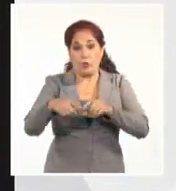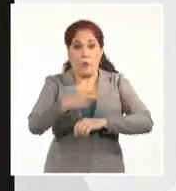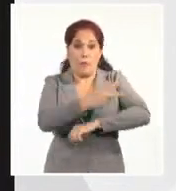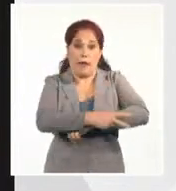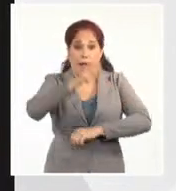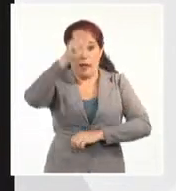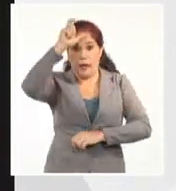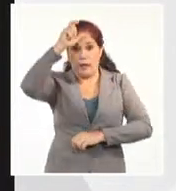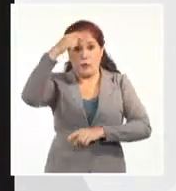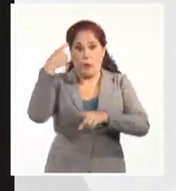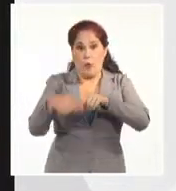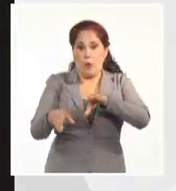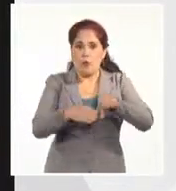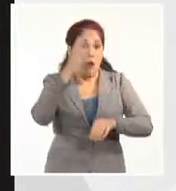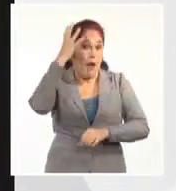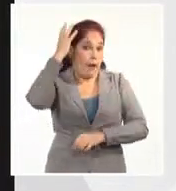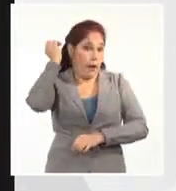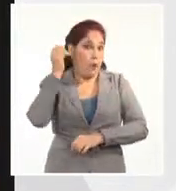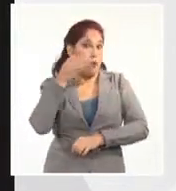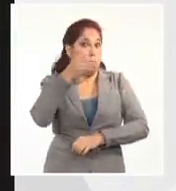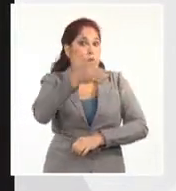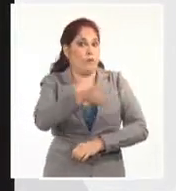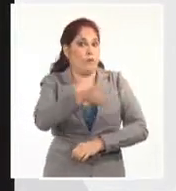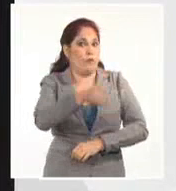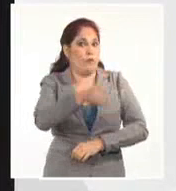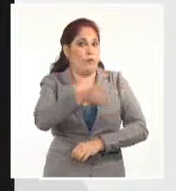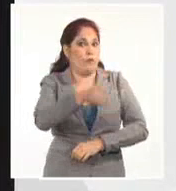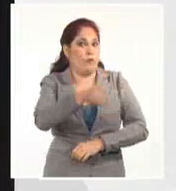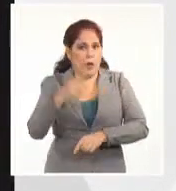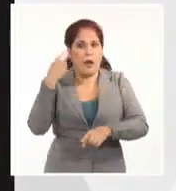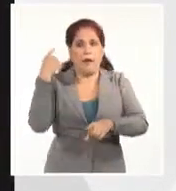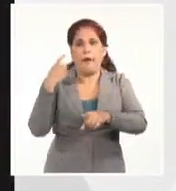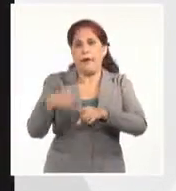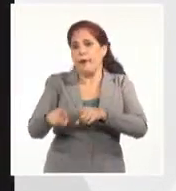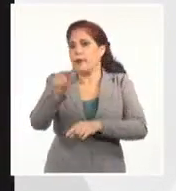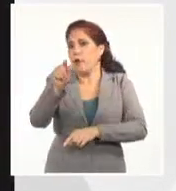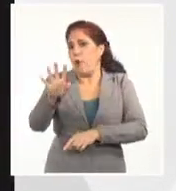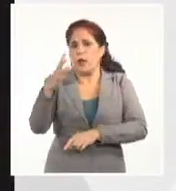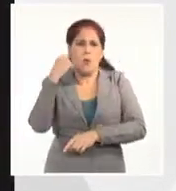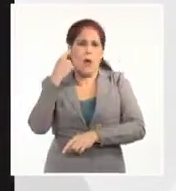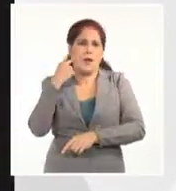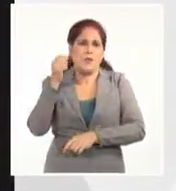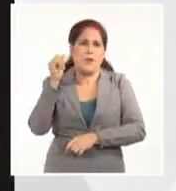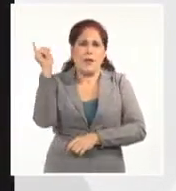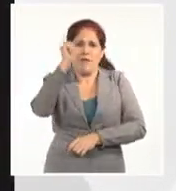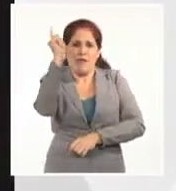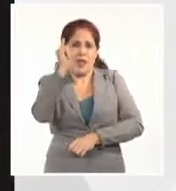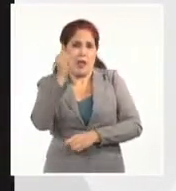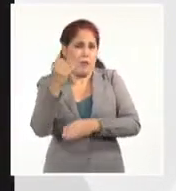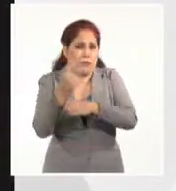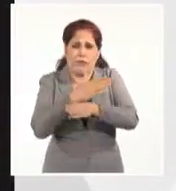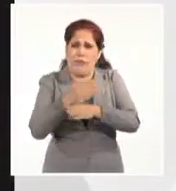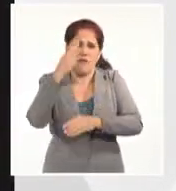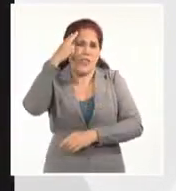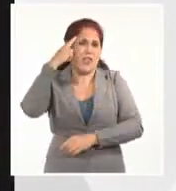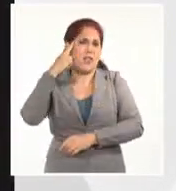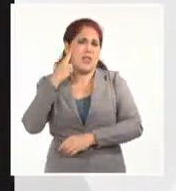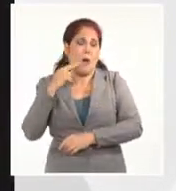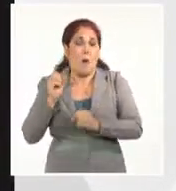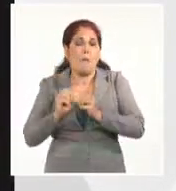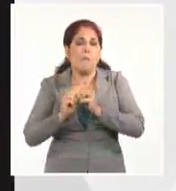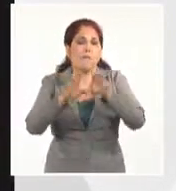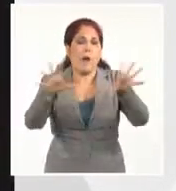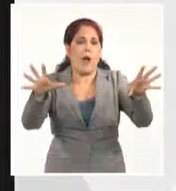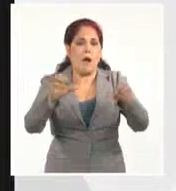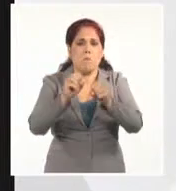Raúl Castro llegando a Venezuela, ¿no? 4 años. Sí, hay como mucho material de ese. Y luego, por